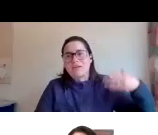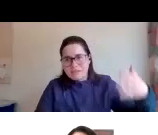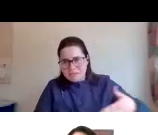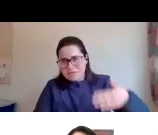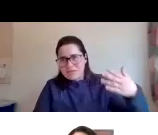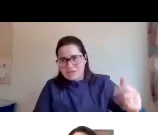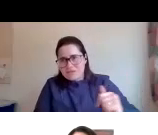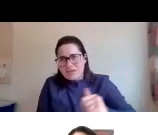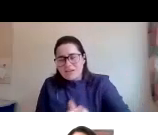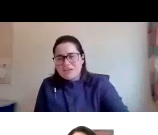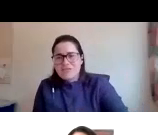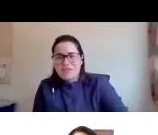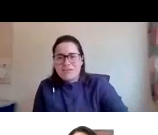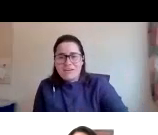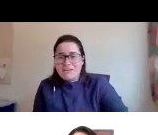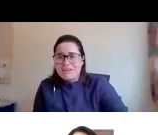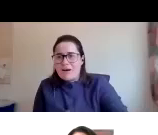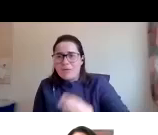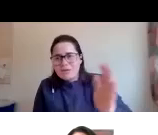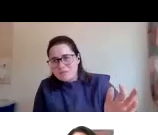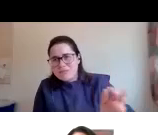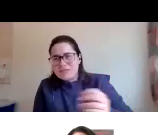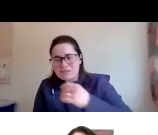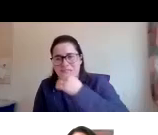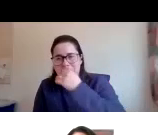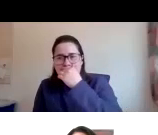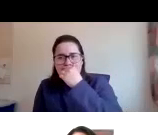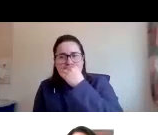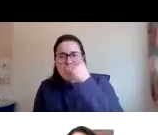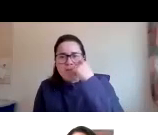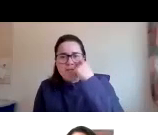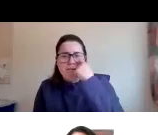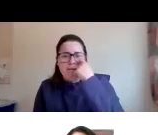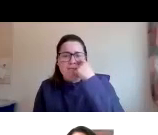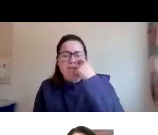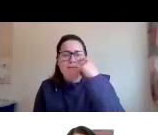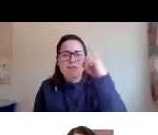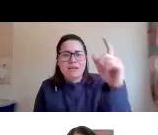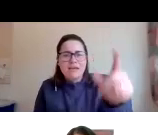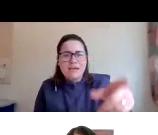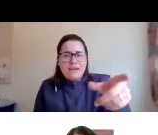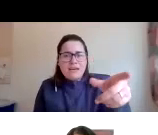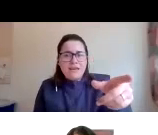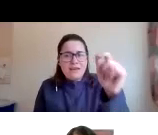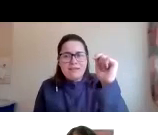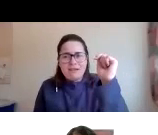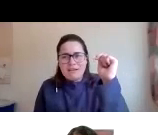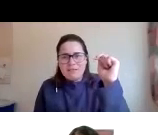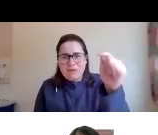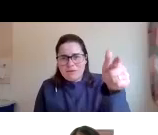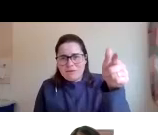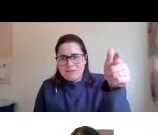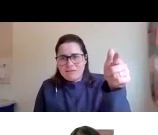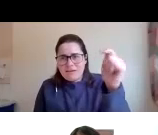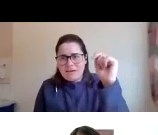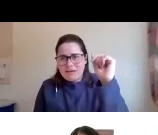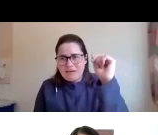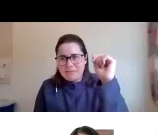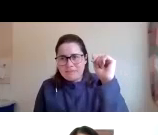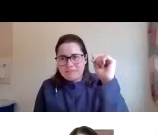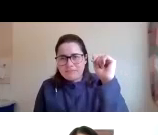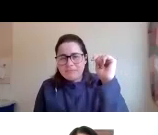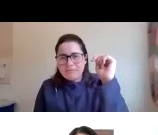hecho a través de los años, no significa que sea la última investigación, sino es una recopilación de las mismas. Y esta es mi